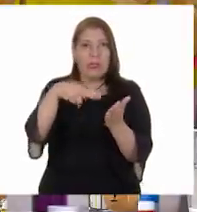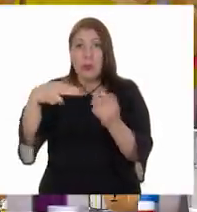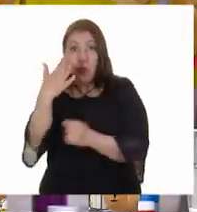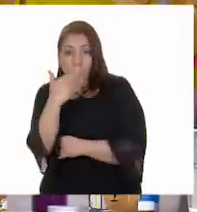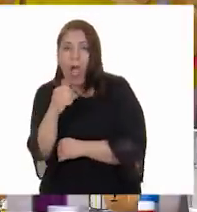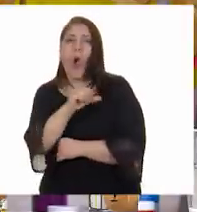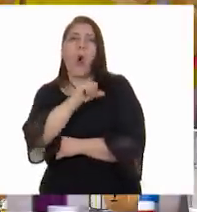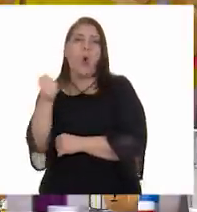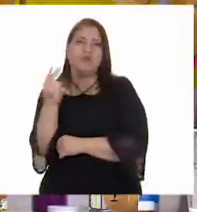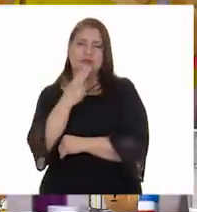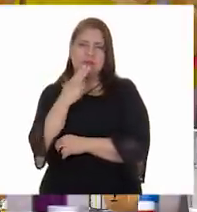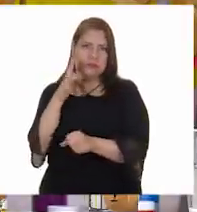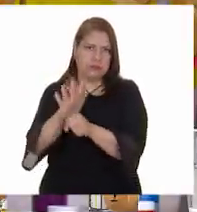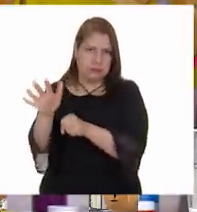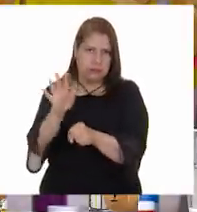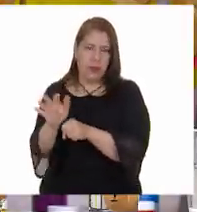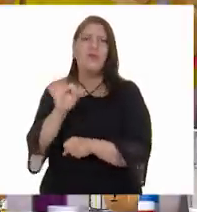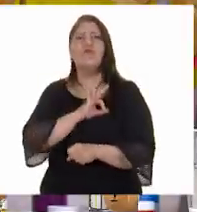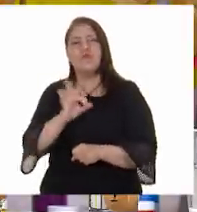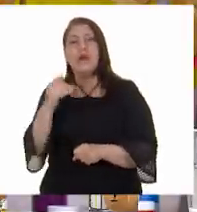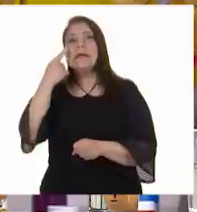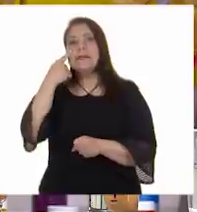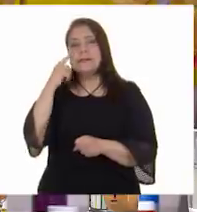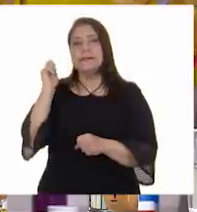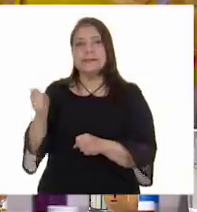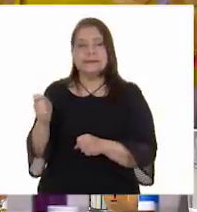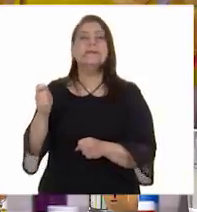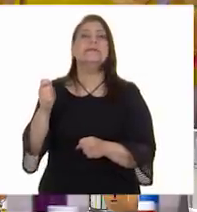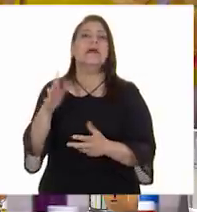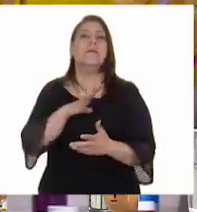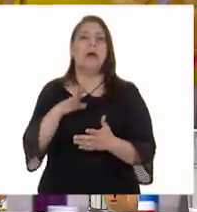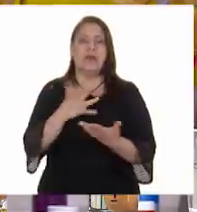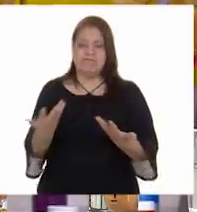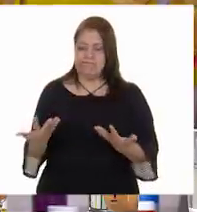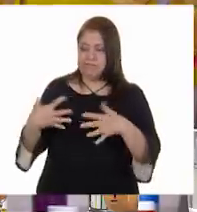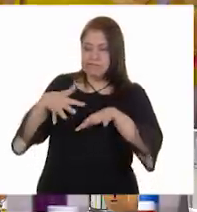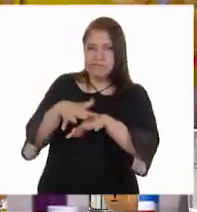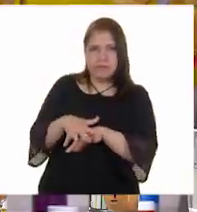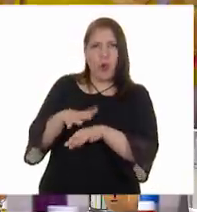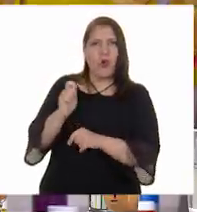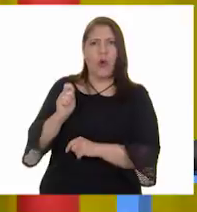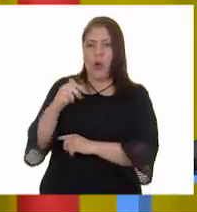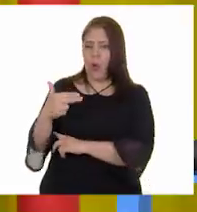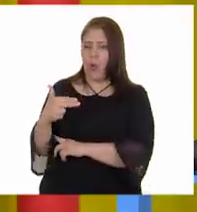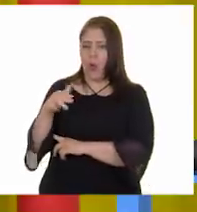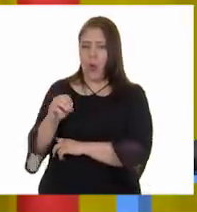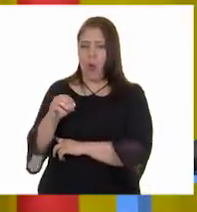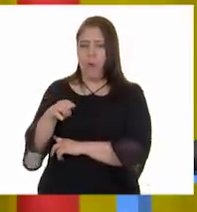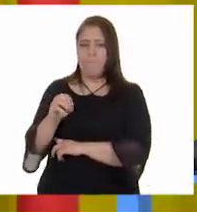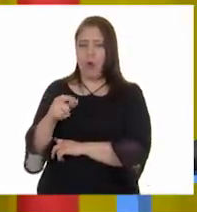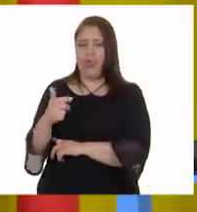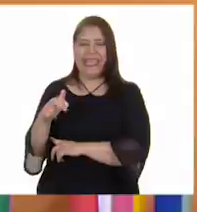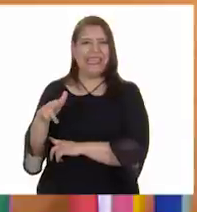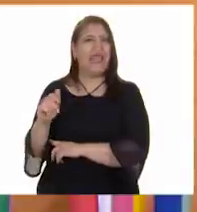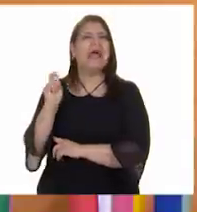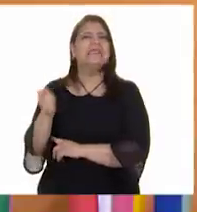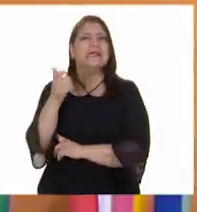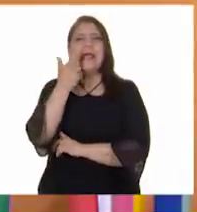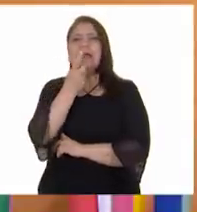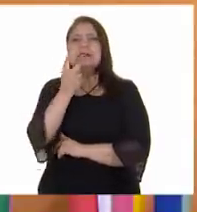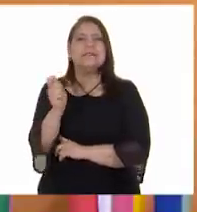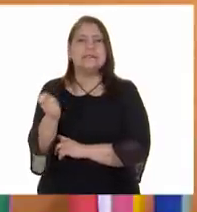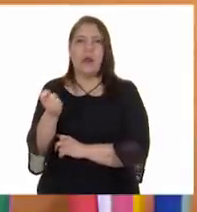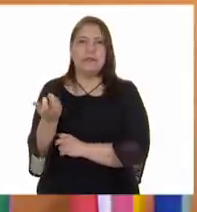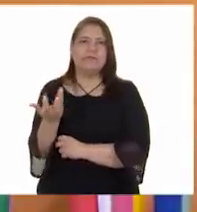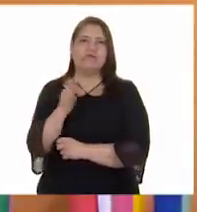lo que vamos a hacer es retomar la idea de las mezclas homogéneas, pero esta vez utilizando el arte. Y pues vamos